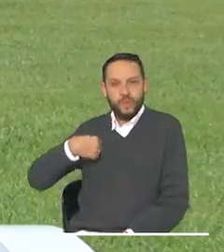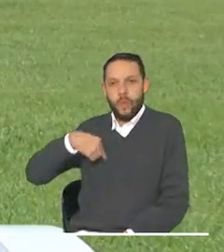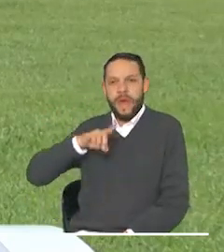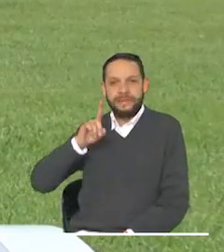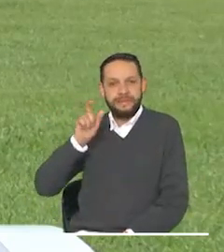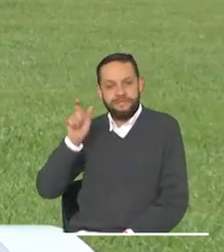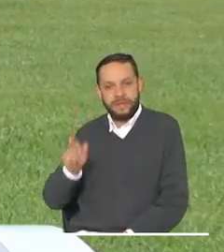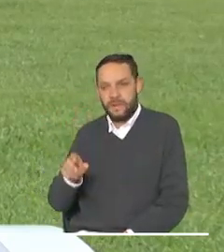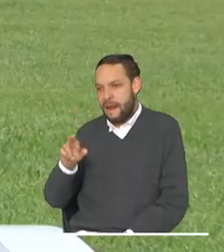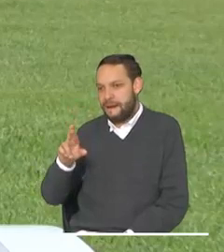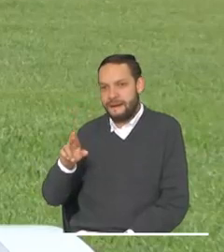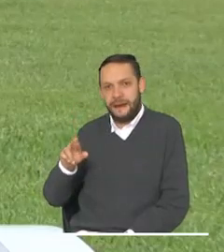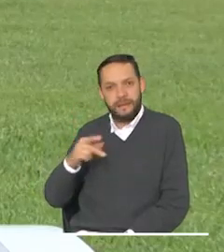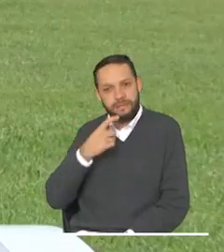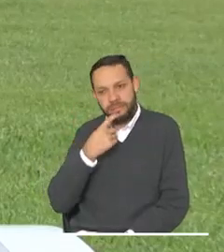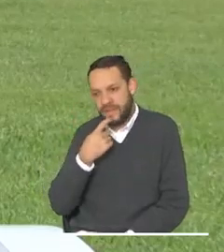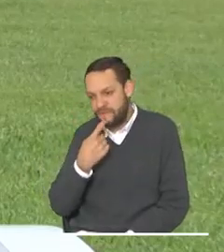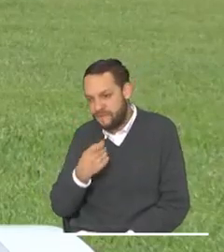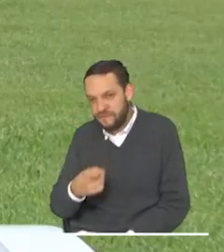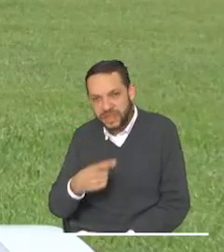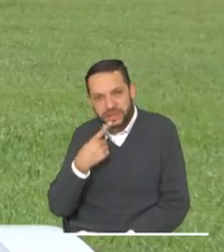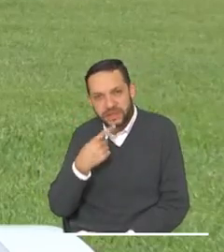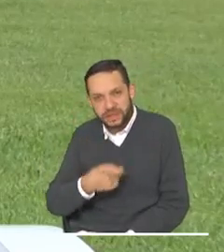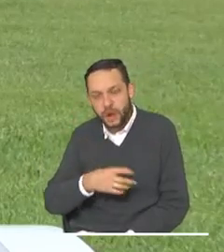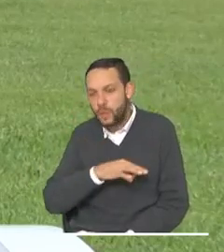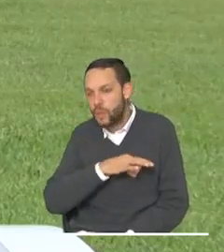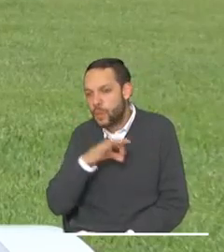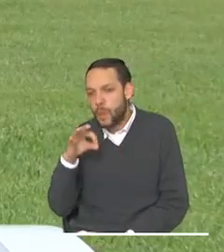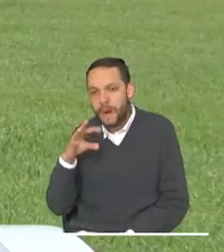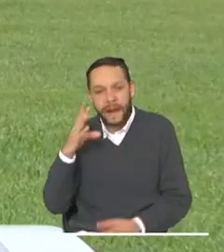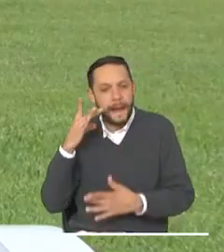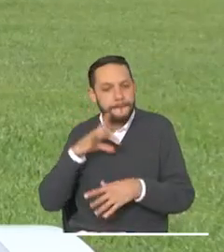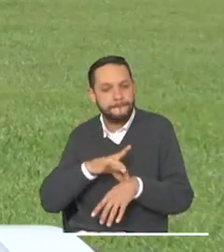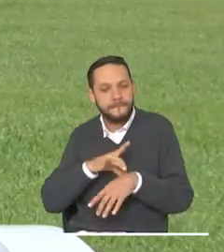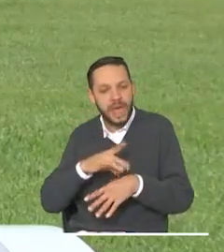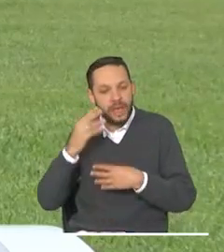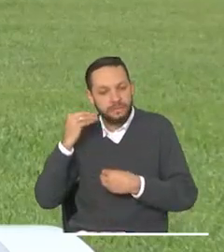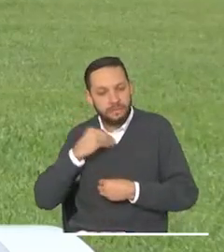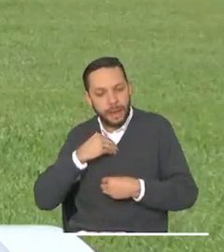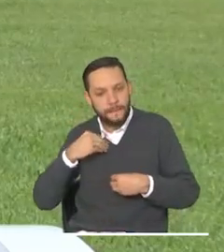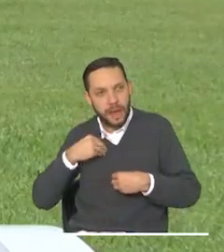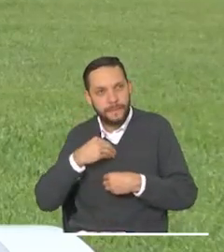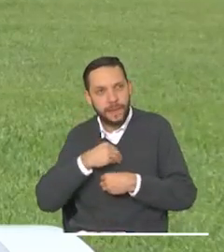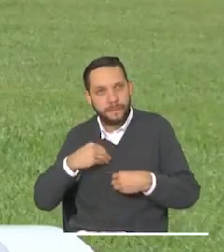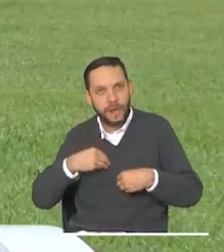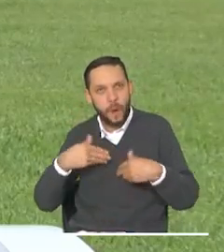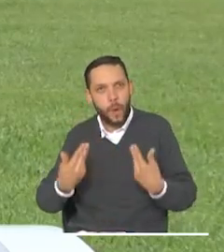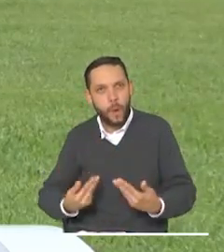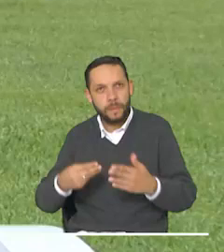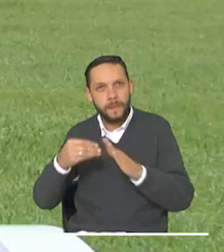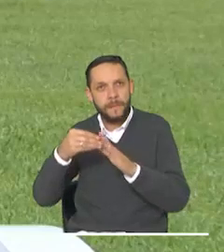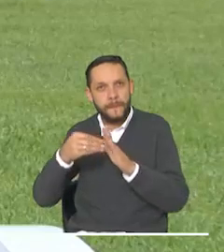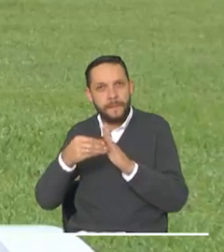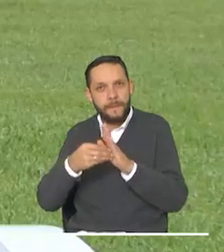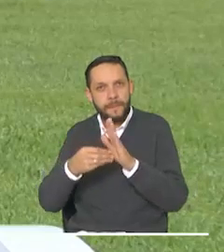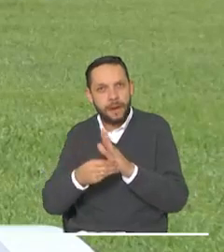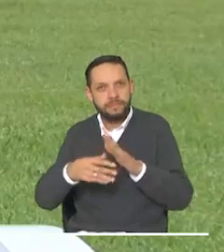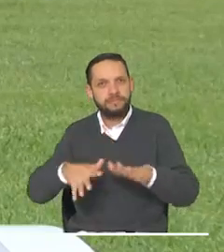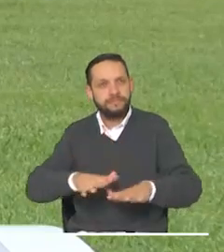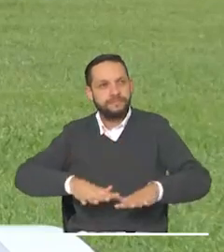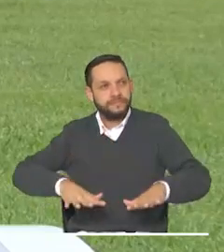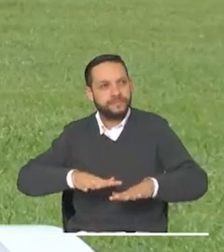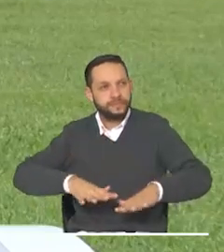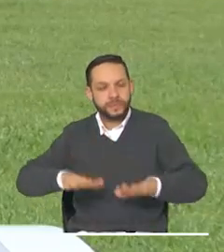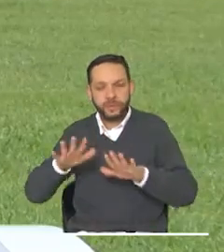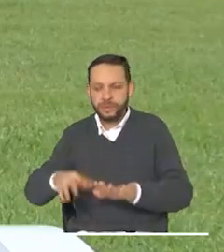nunca quizás diagnosticadas que son el fondo de la condición clínica que se observa es decir